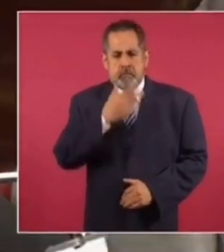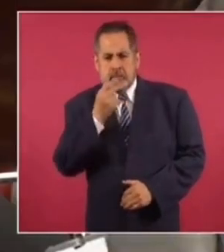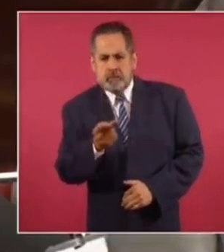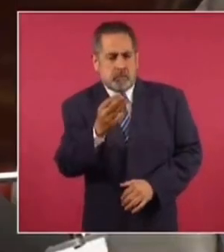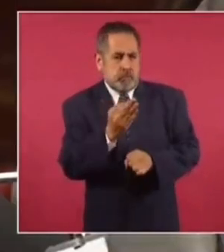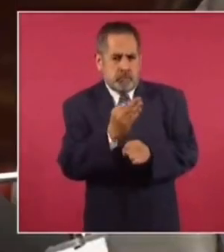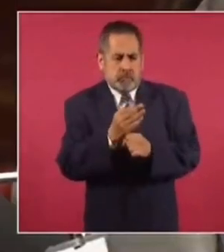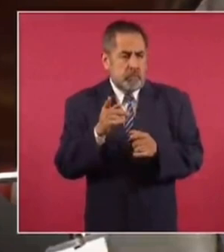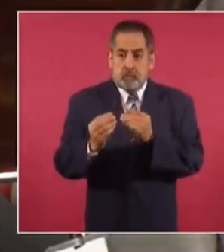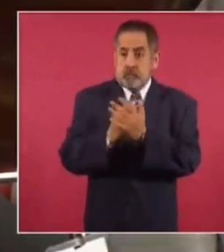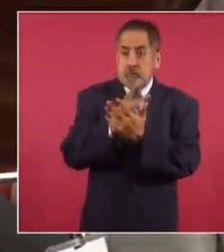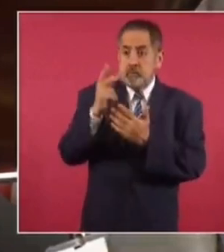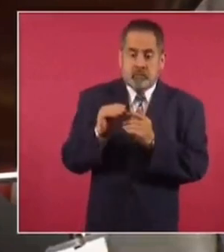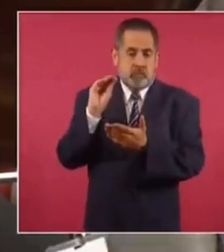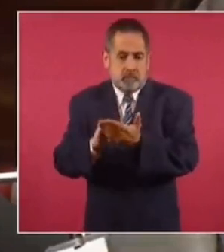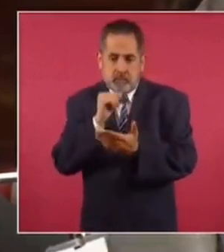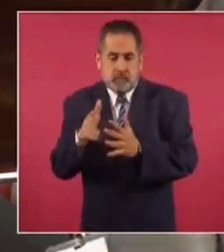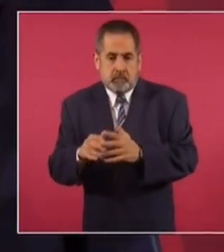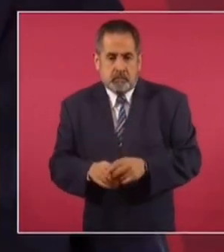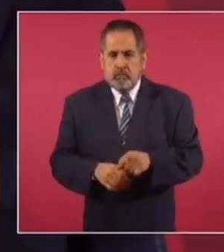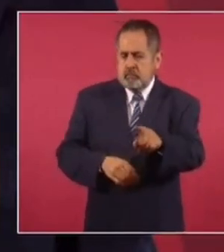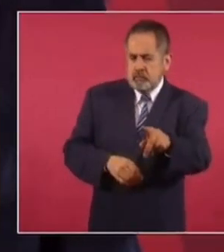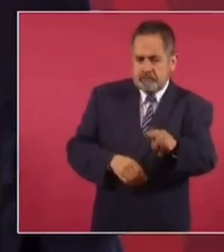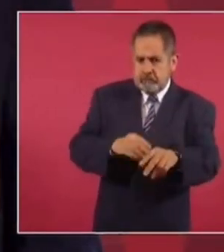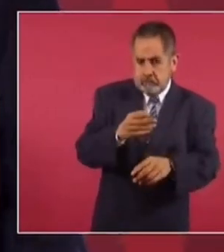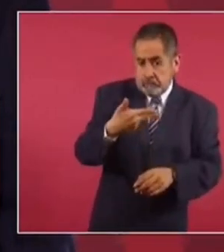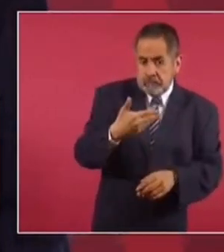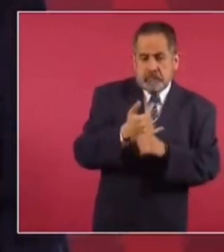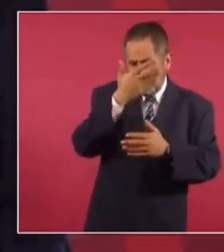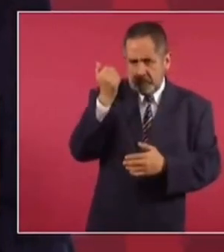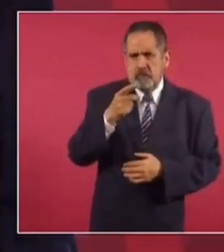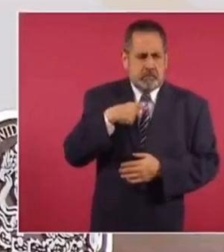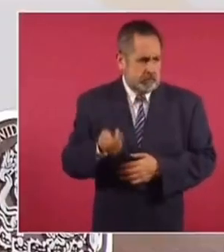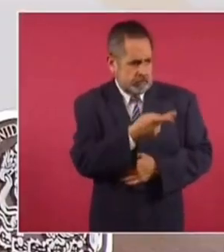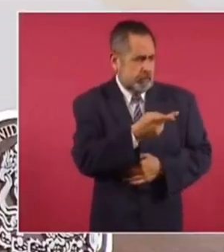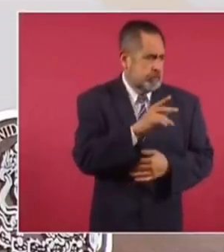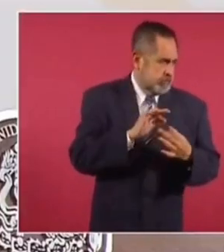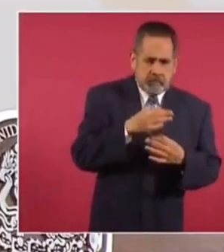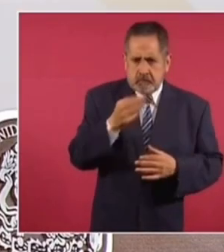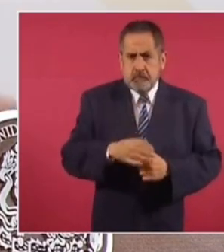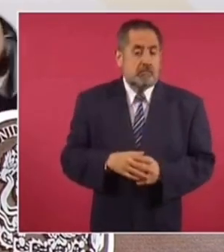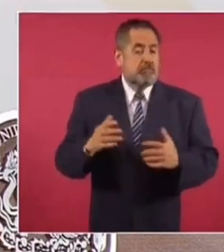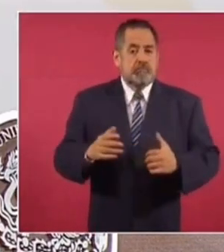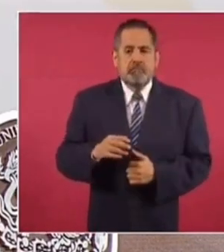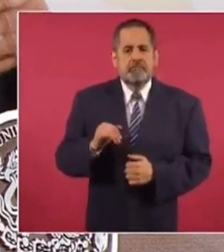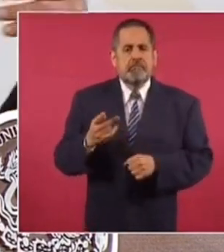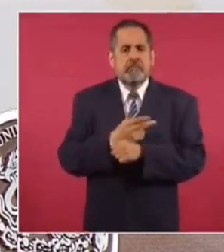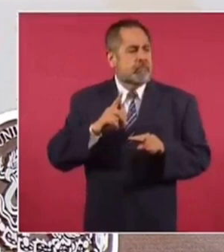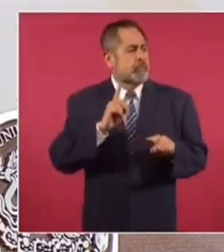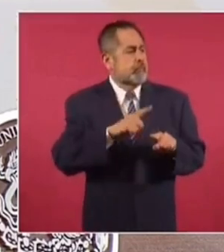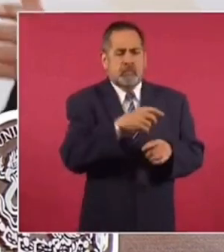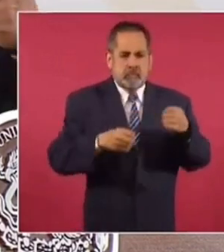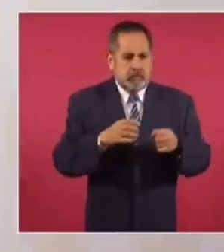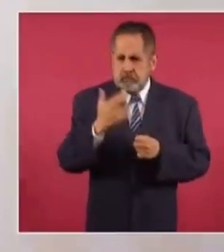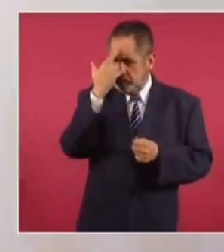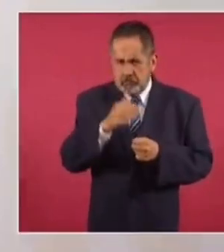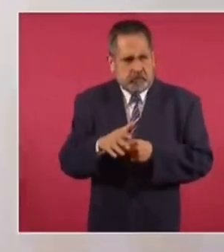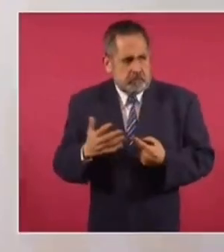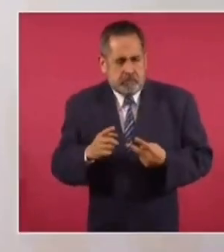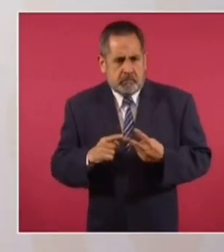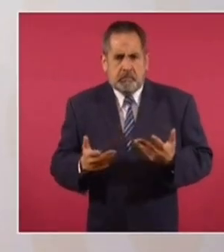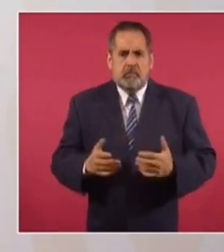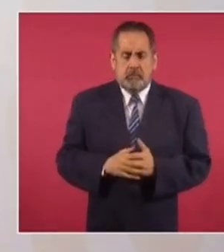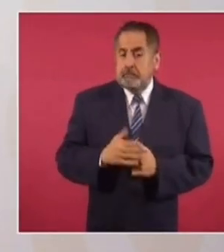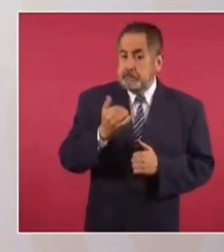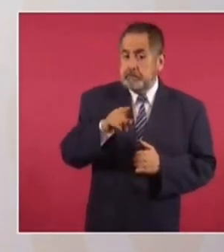puede decir que en este momento no se está aplicando el nuevo plan educativo con base en esta resolución No tengo la información que me pides, pero voy a indagar y sí vamos a ver quién fue el juez, por qué razón y